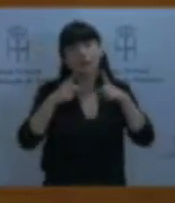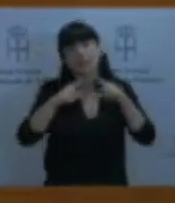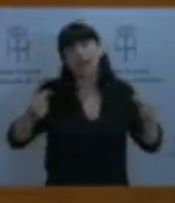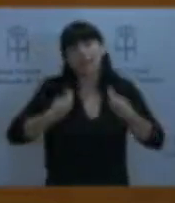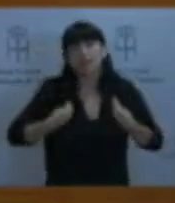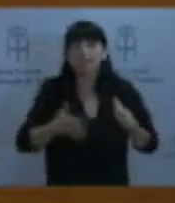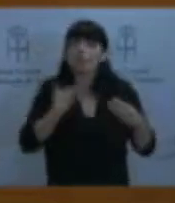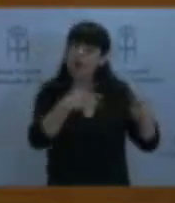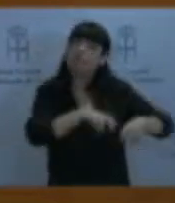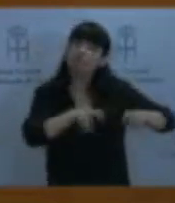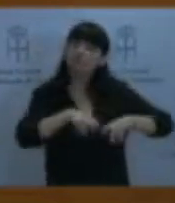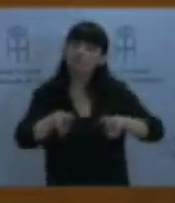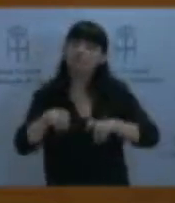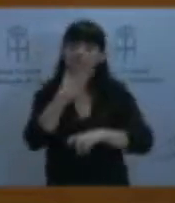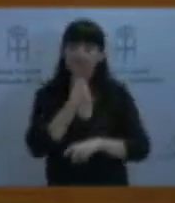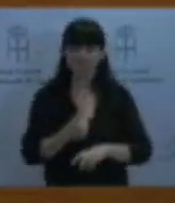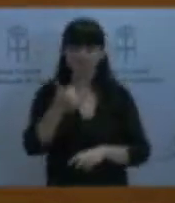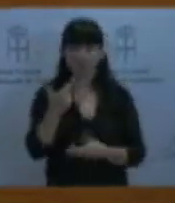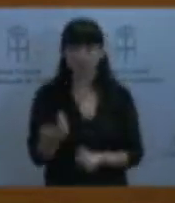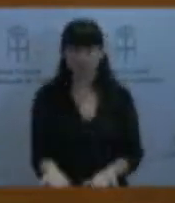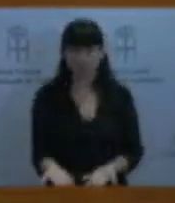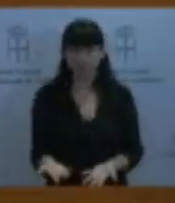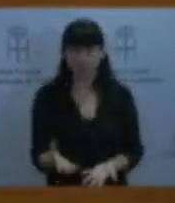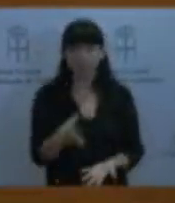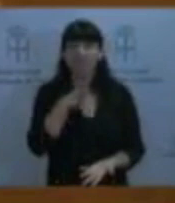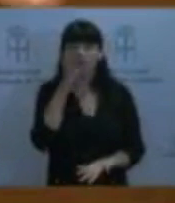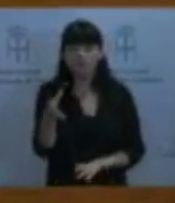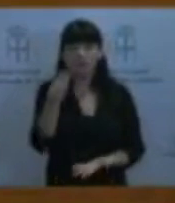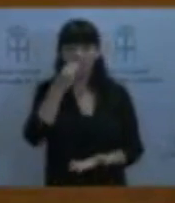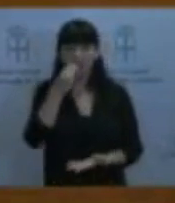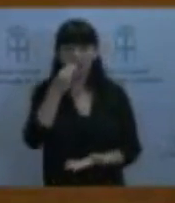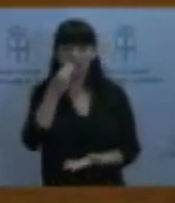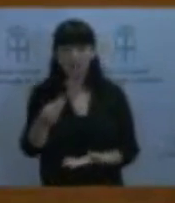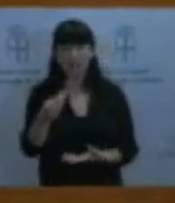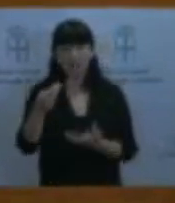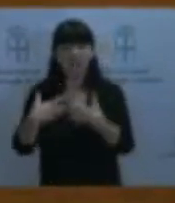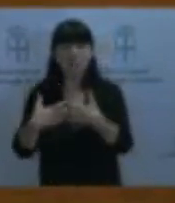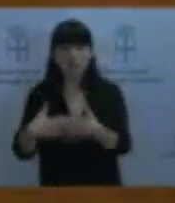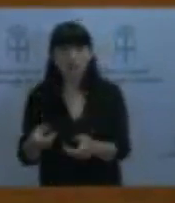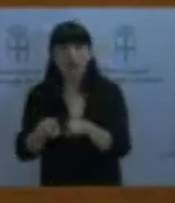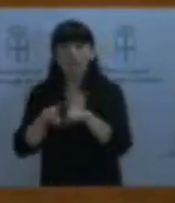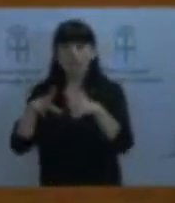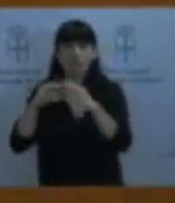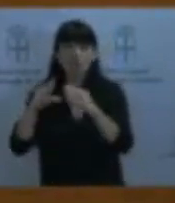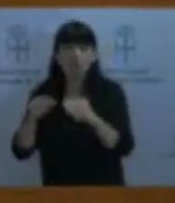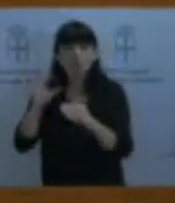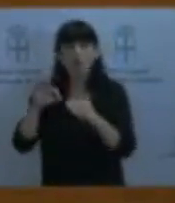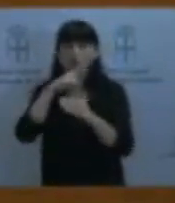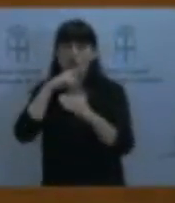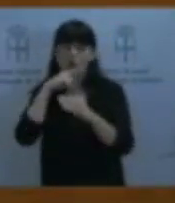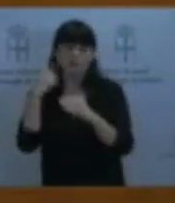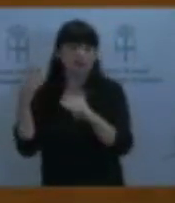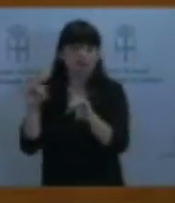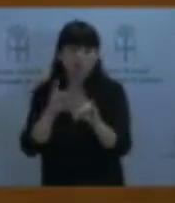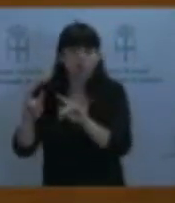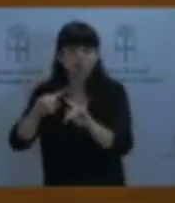que más accesibles que los alimentos altamente manufacturados, como puede ser la bollería, los zumos azucarados, algo que depende de otro